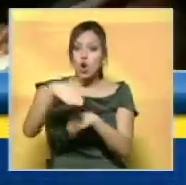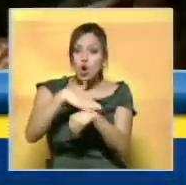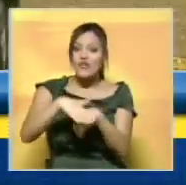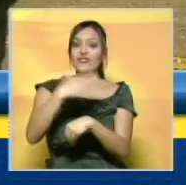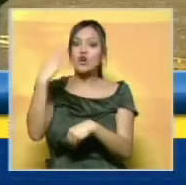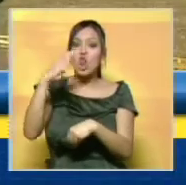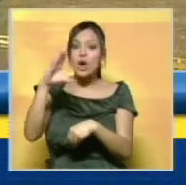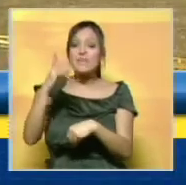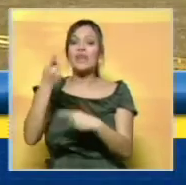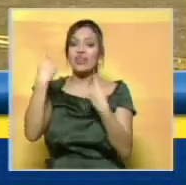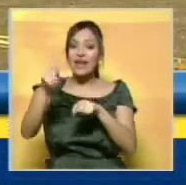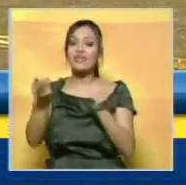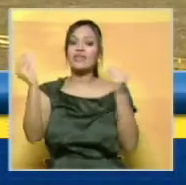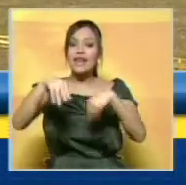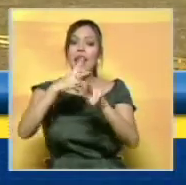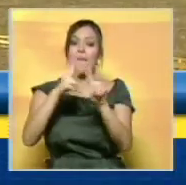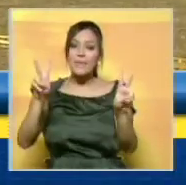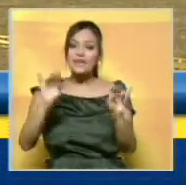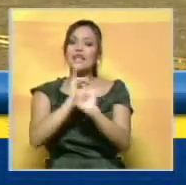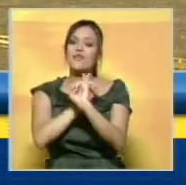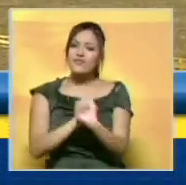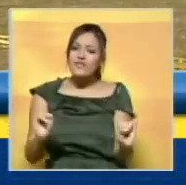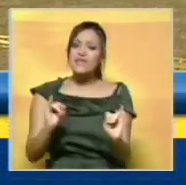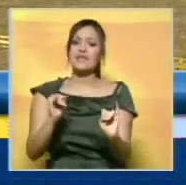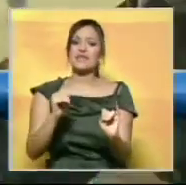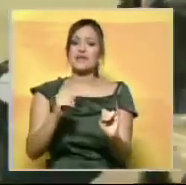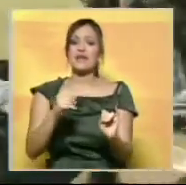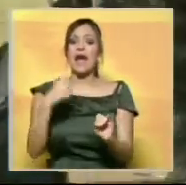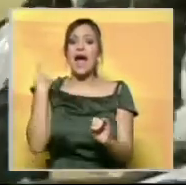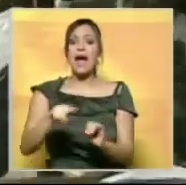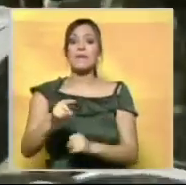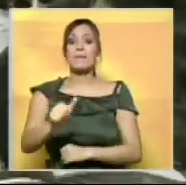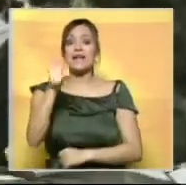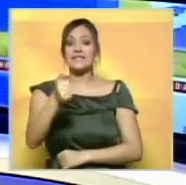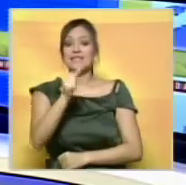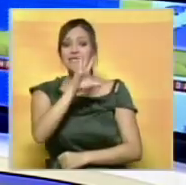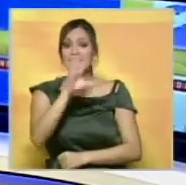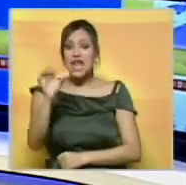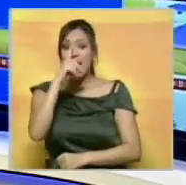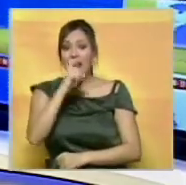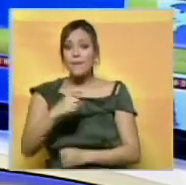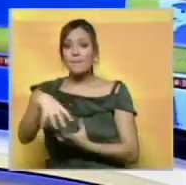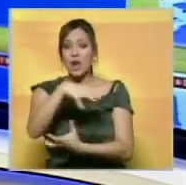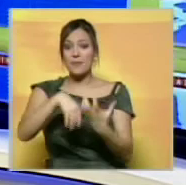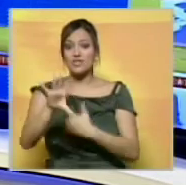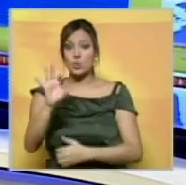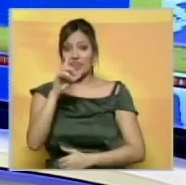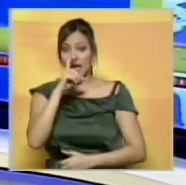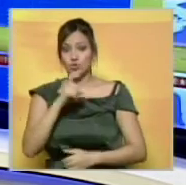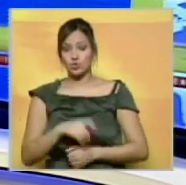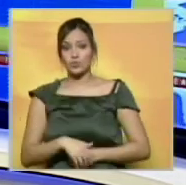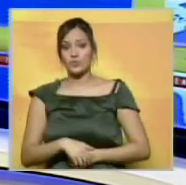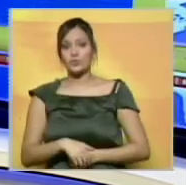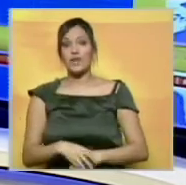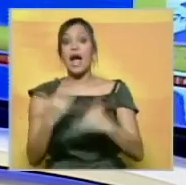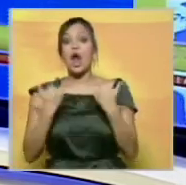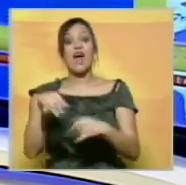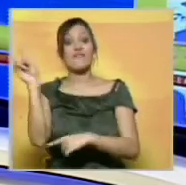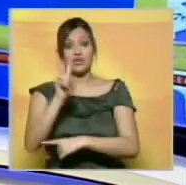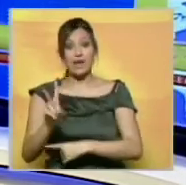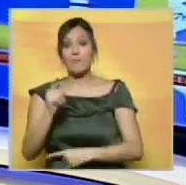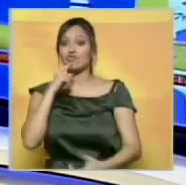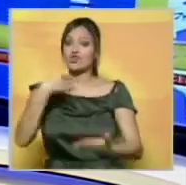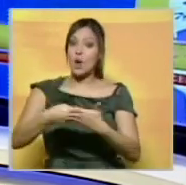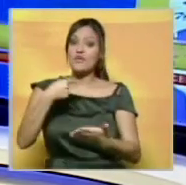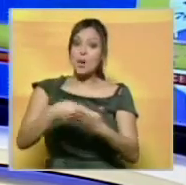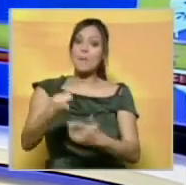un acuerdo de paz para terminar con medio siglo de conflicto. Bueno, en este momento en Venezuela se habla mucho de